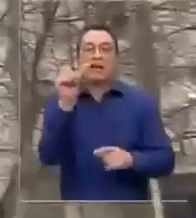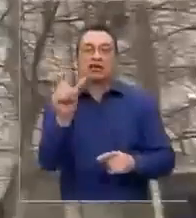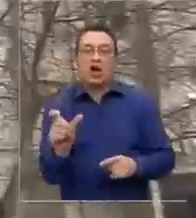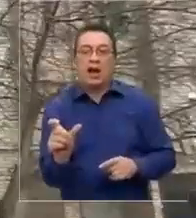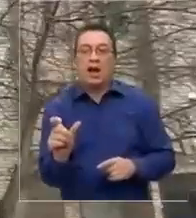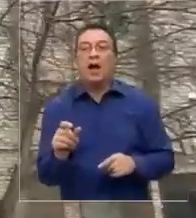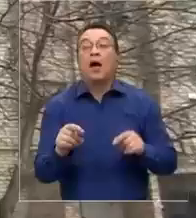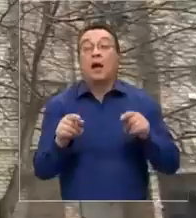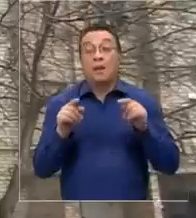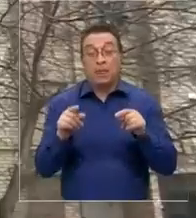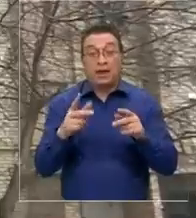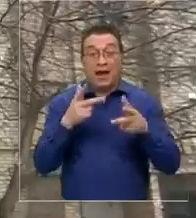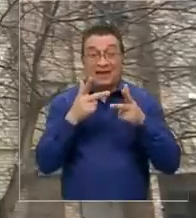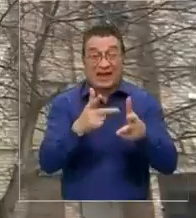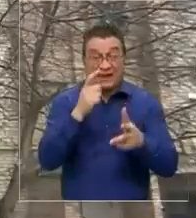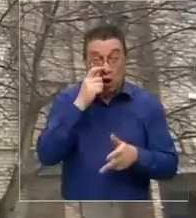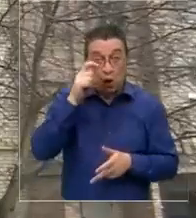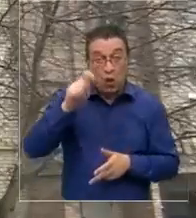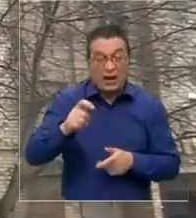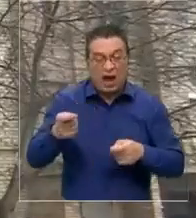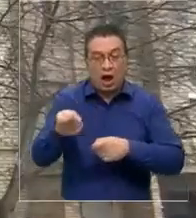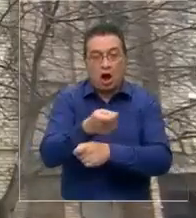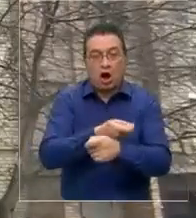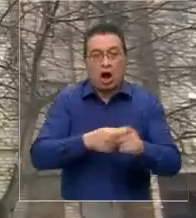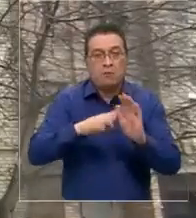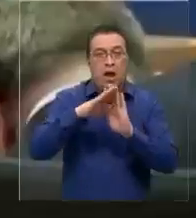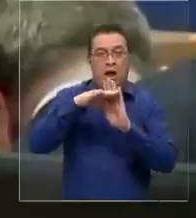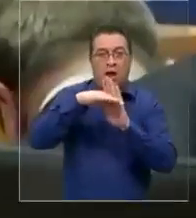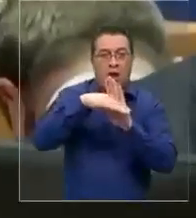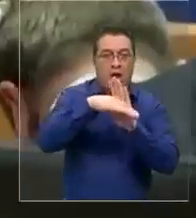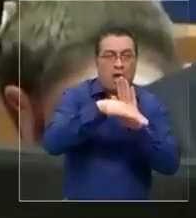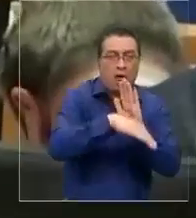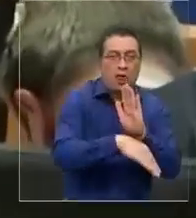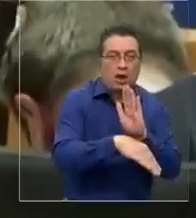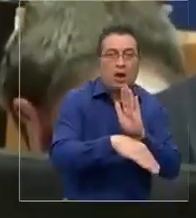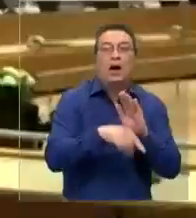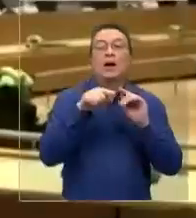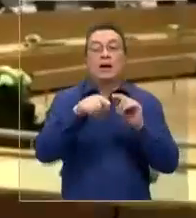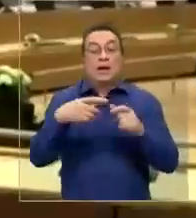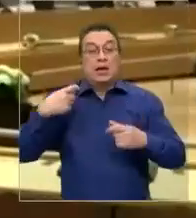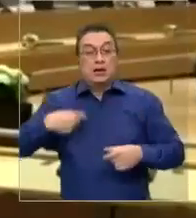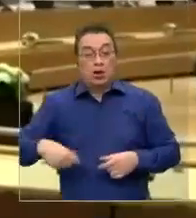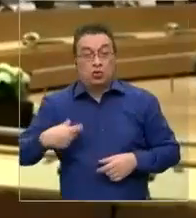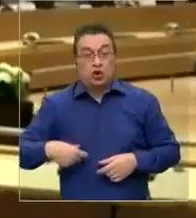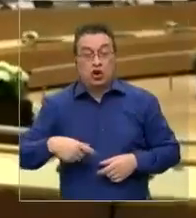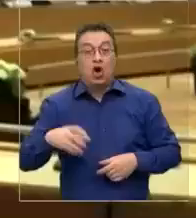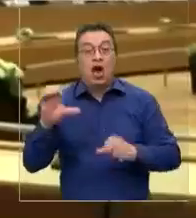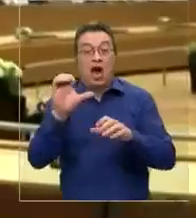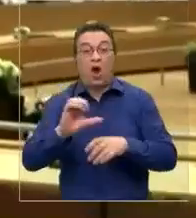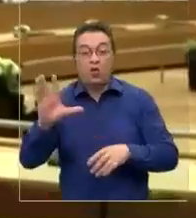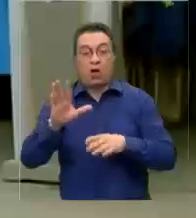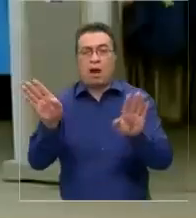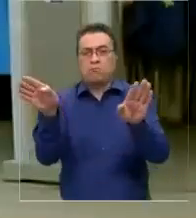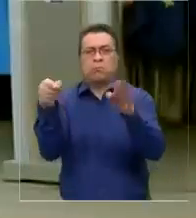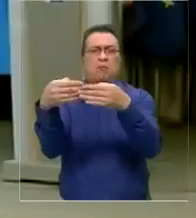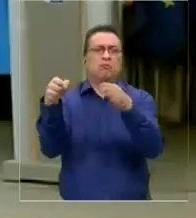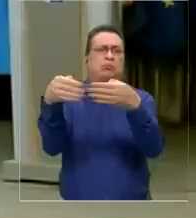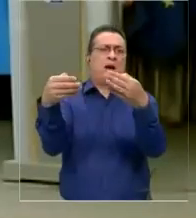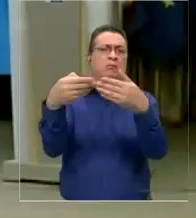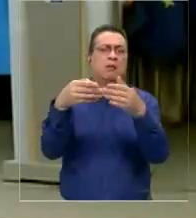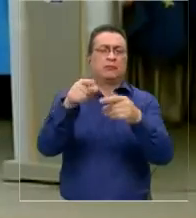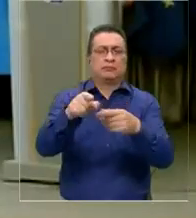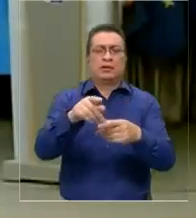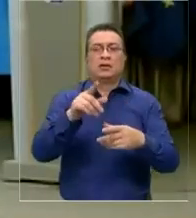el inicio del ataque a Ucrania, la economía ha ido a la baja. Estados Unidos y los países europeos le han cerrado las puertas a tal punto que